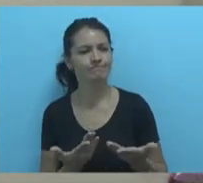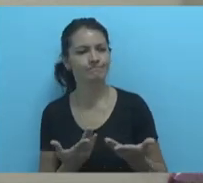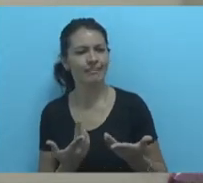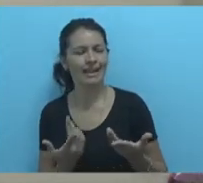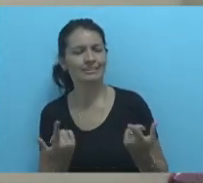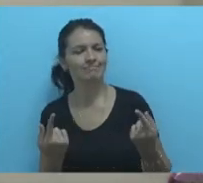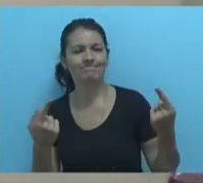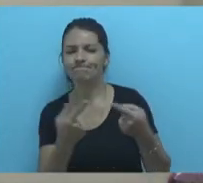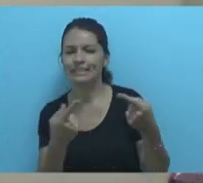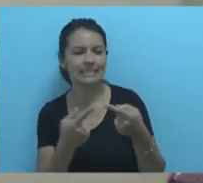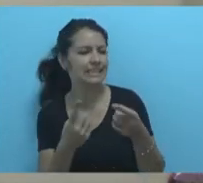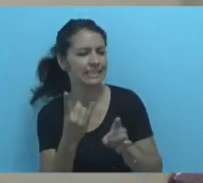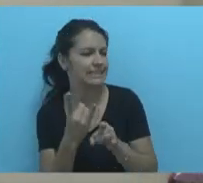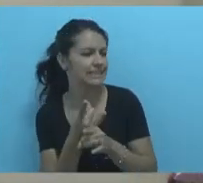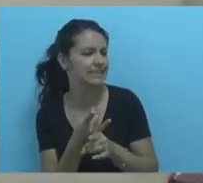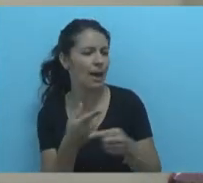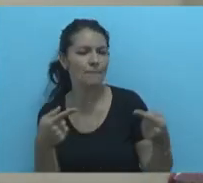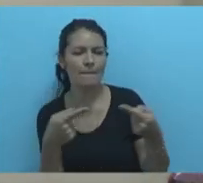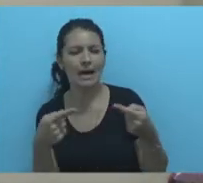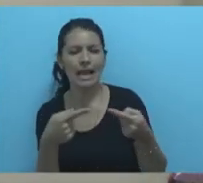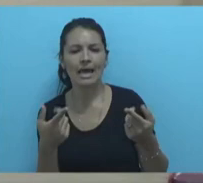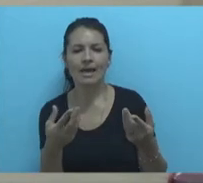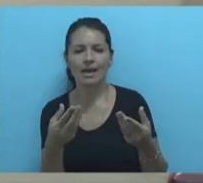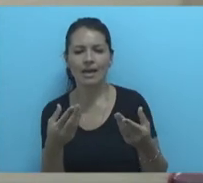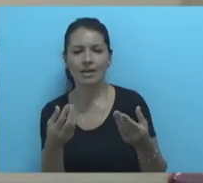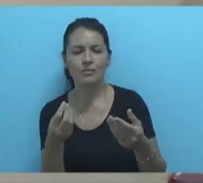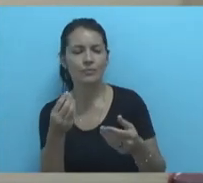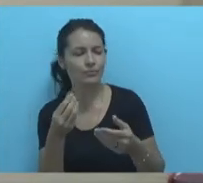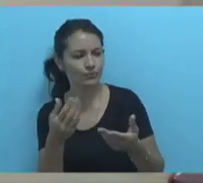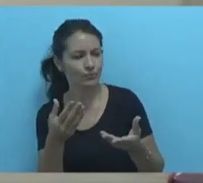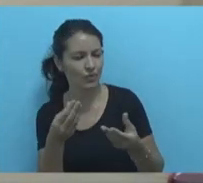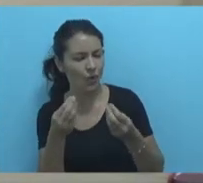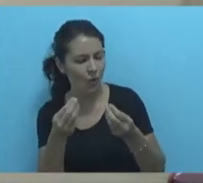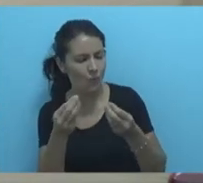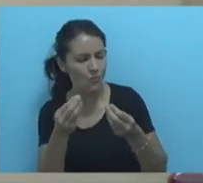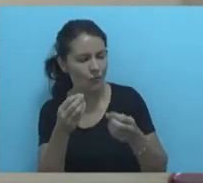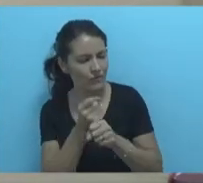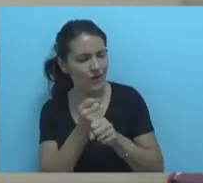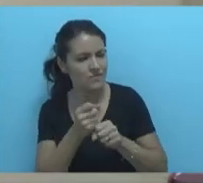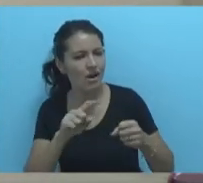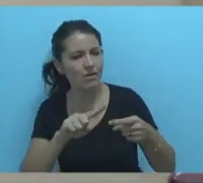a existir. El tema es para qué utilizamos la política.